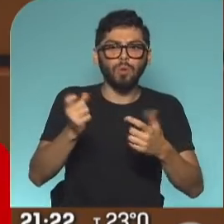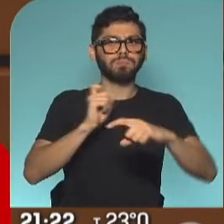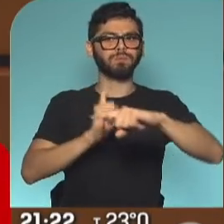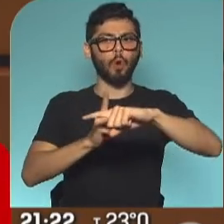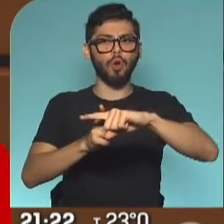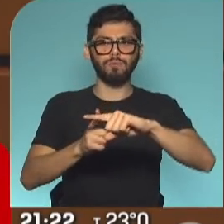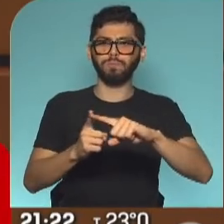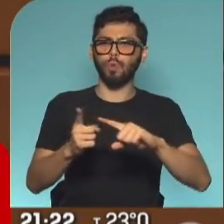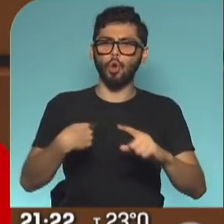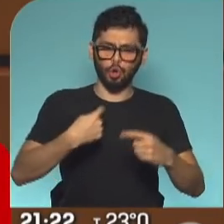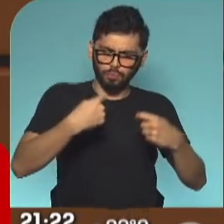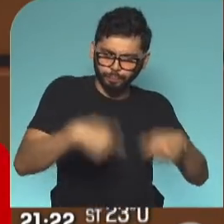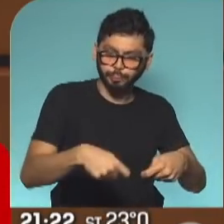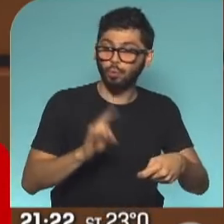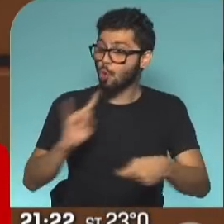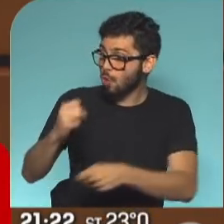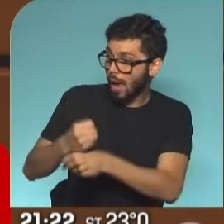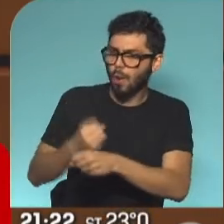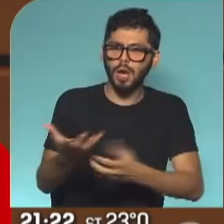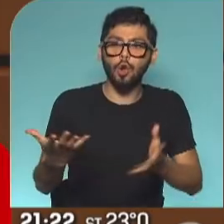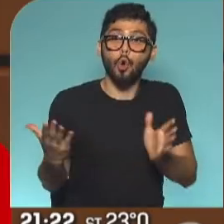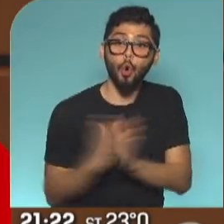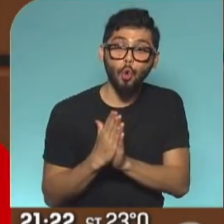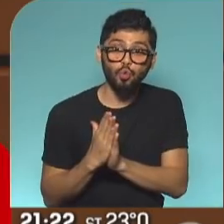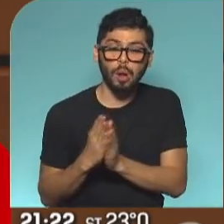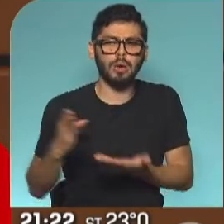alguien trabajaba, juntos producían y daban más trabajo,